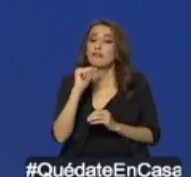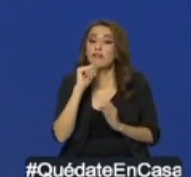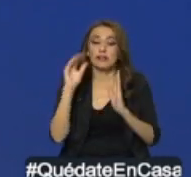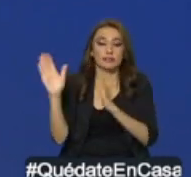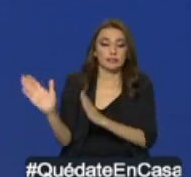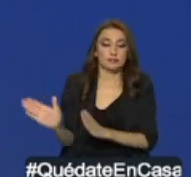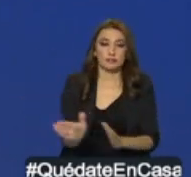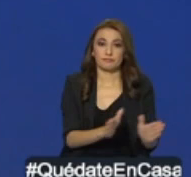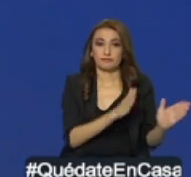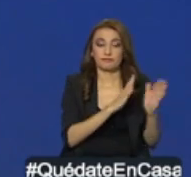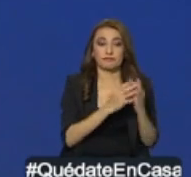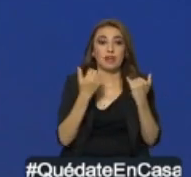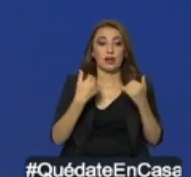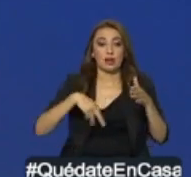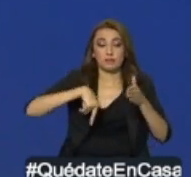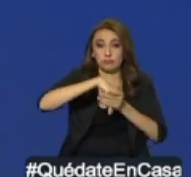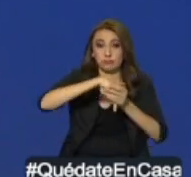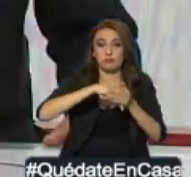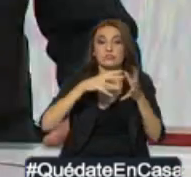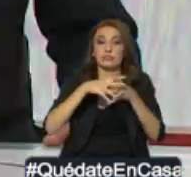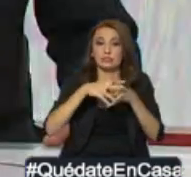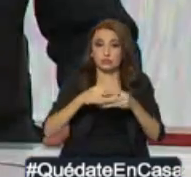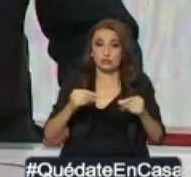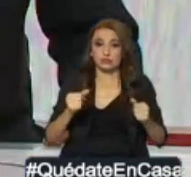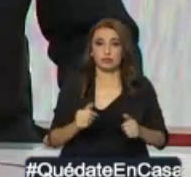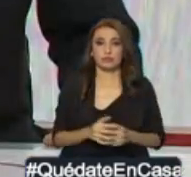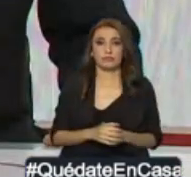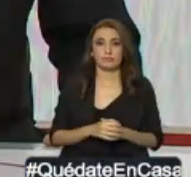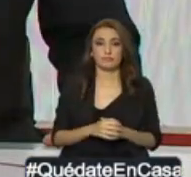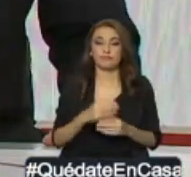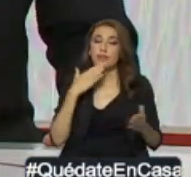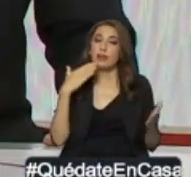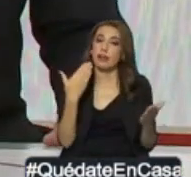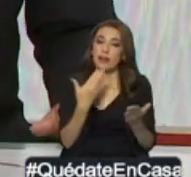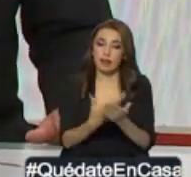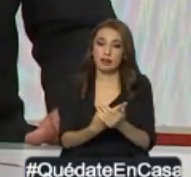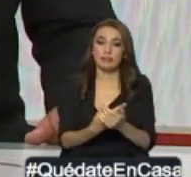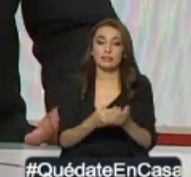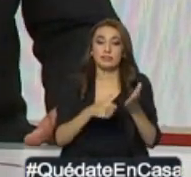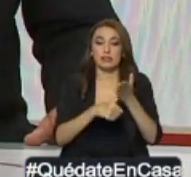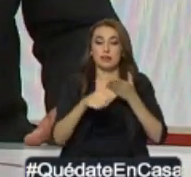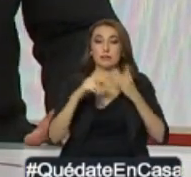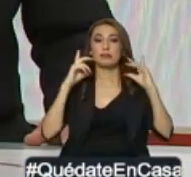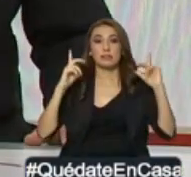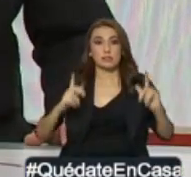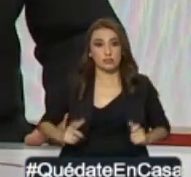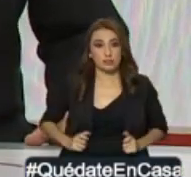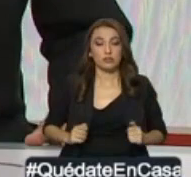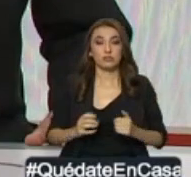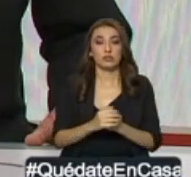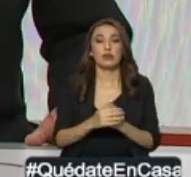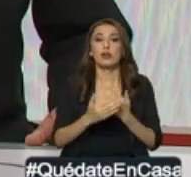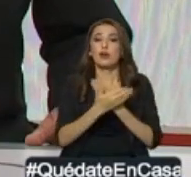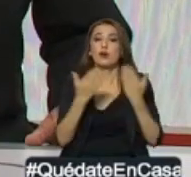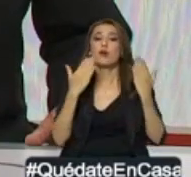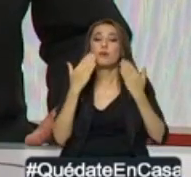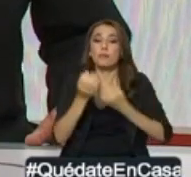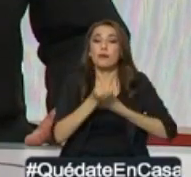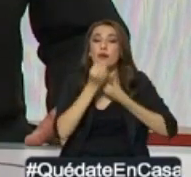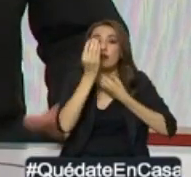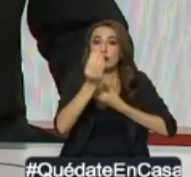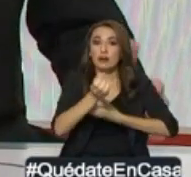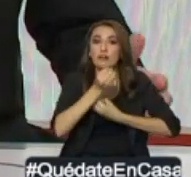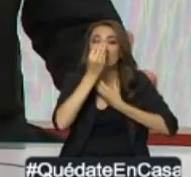que los estamos superando juntos agradecemos al ministro de salud del doctor juan carlos ceballos por el informe